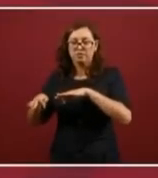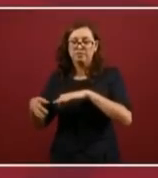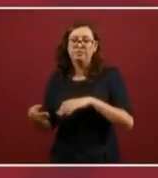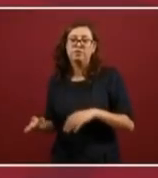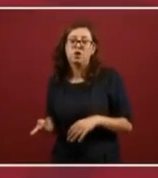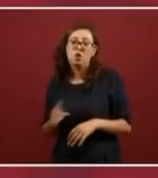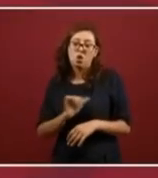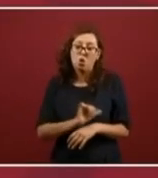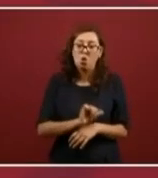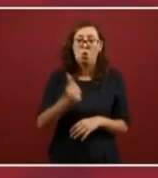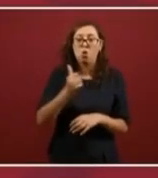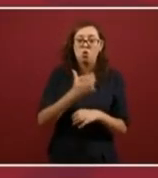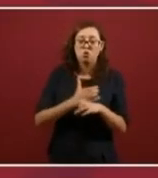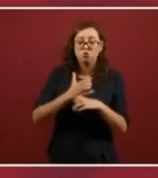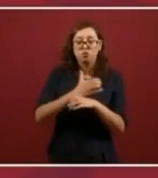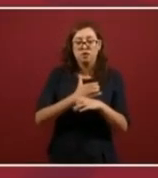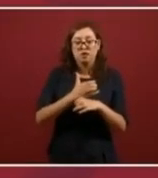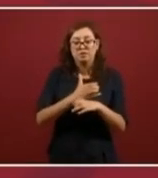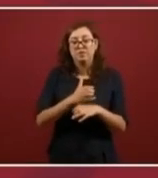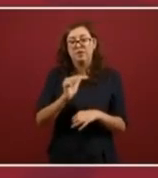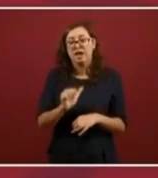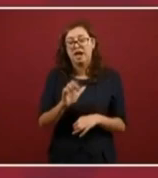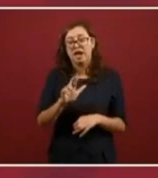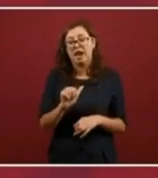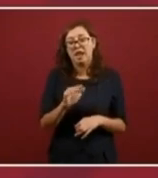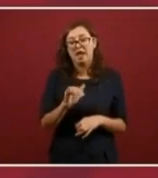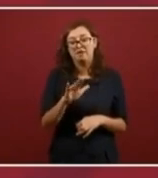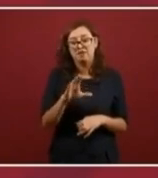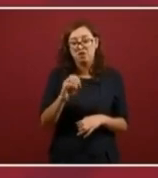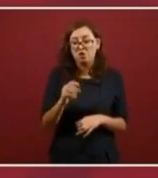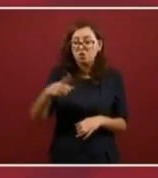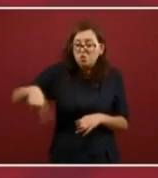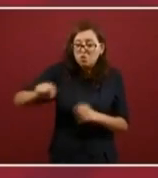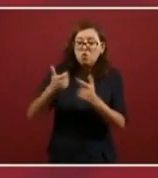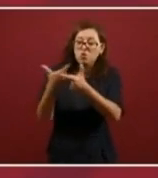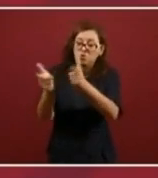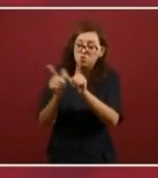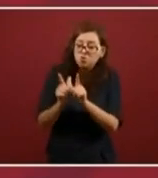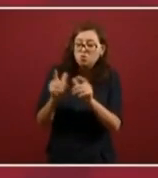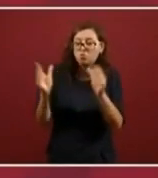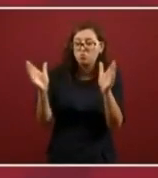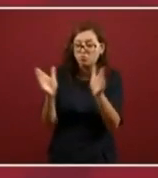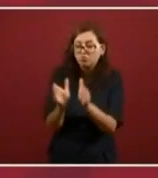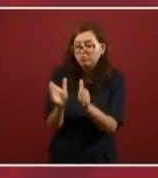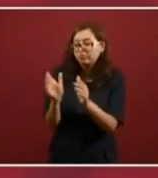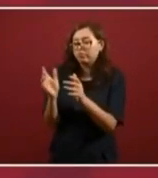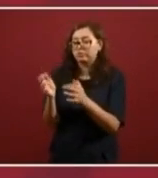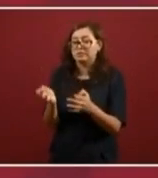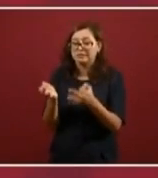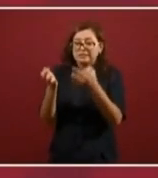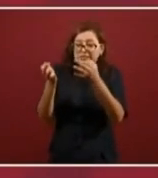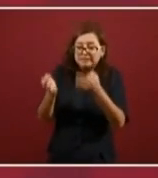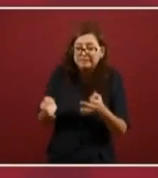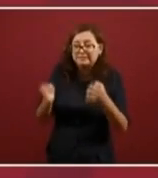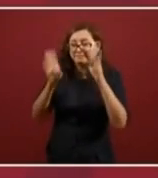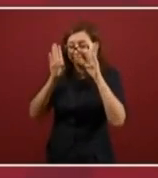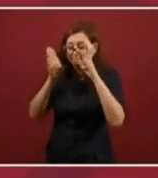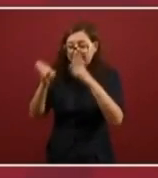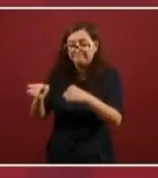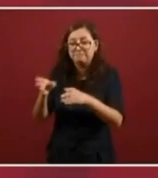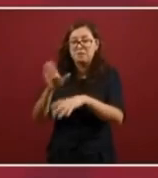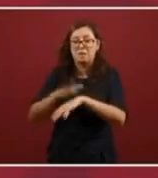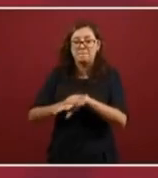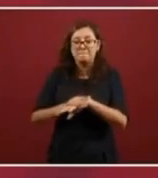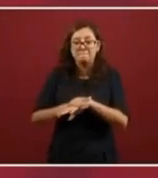el que tiene una gran cobertura, particularmente con pequeños y muy pequeños productores, es de calidad, estará orientado precisamente